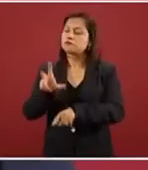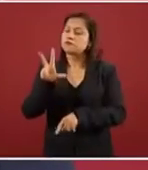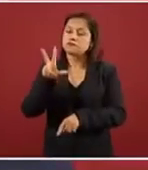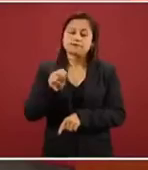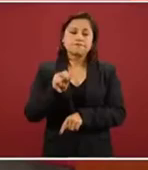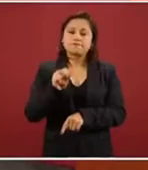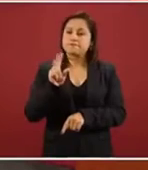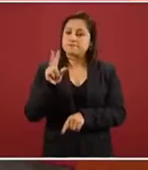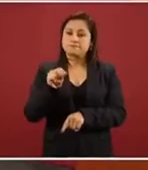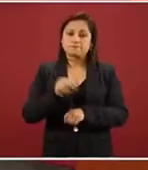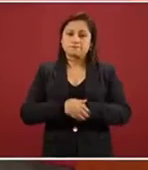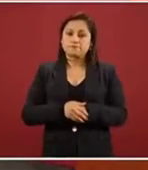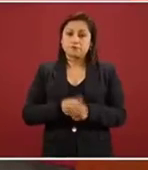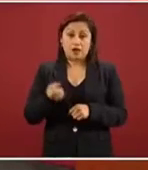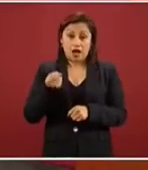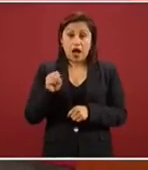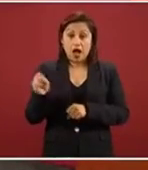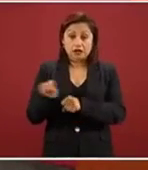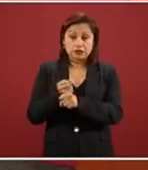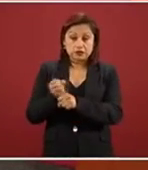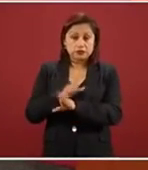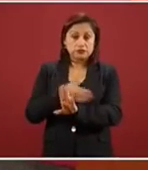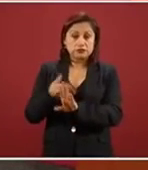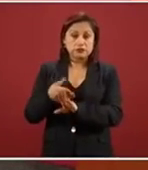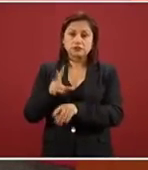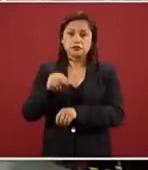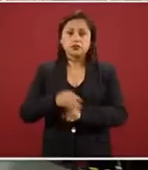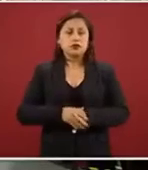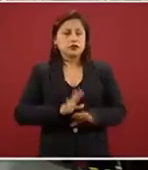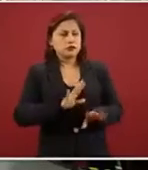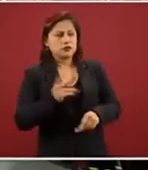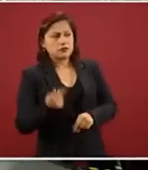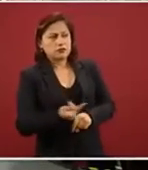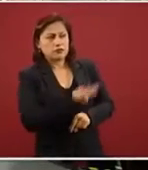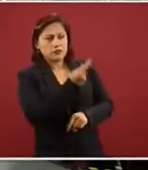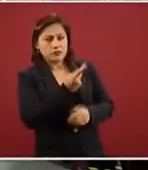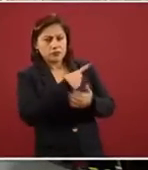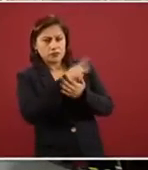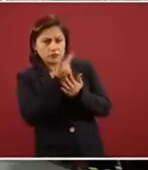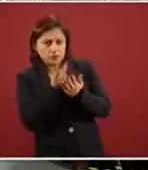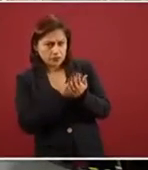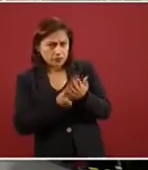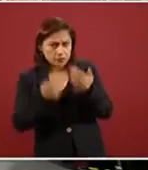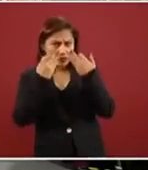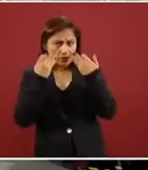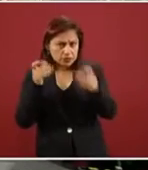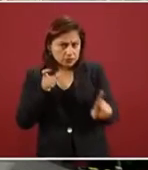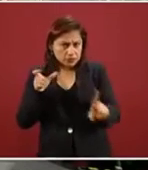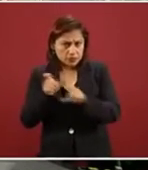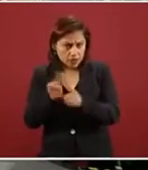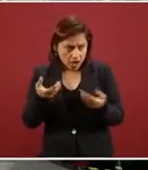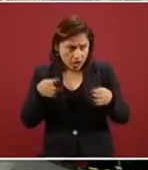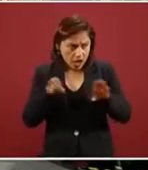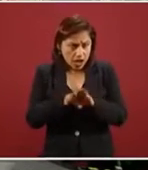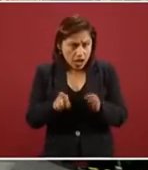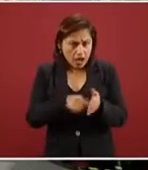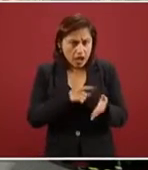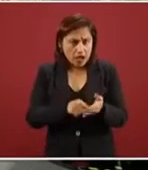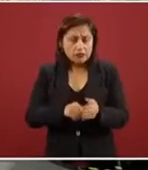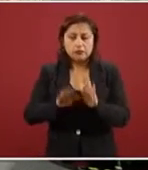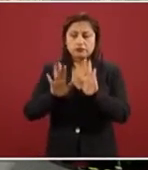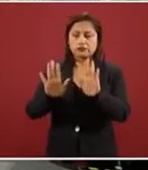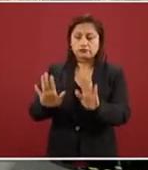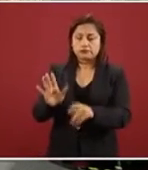bajo esas condiciones. ¿Se cerraría el programa de testigos protegidos en México? Se analiza,